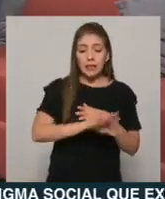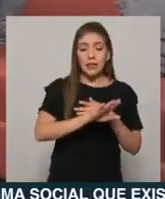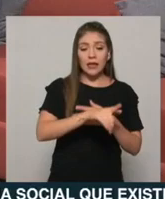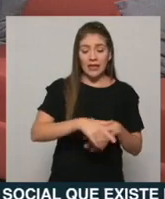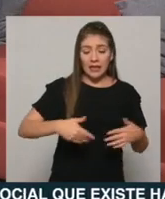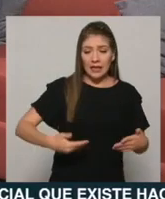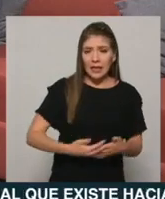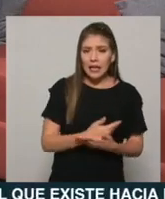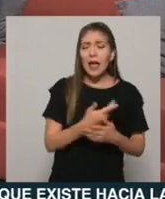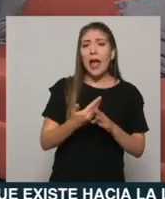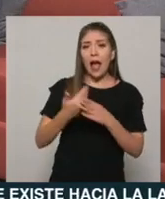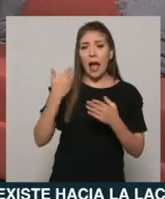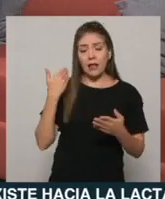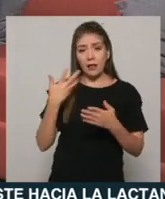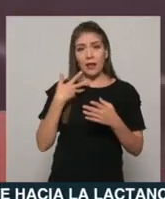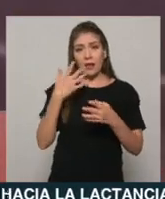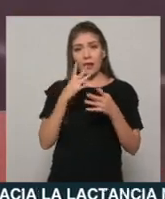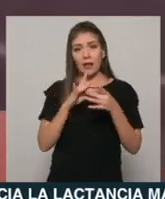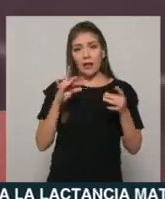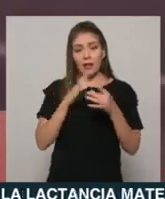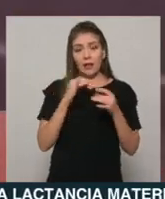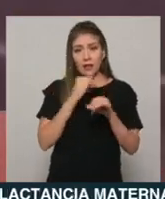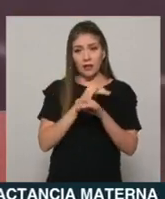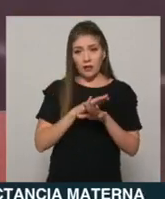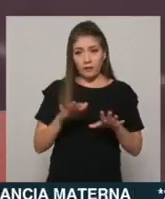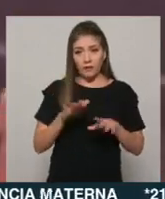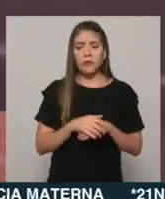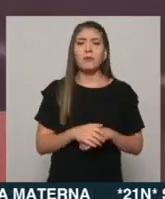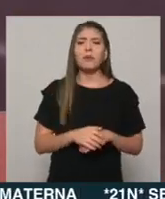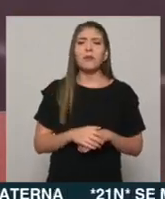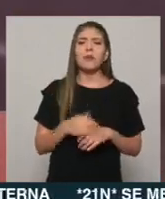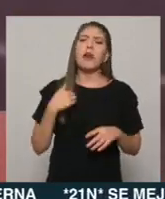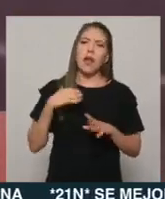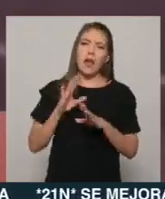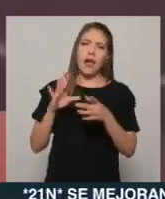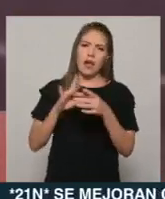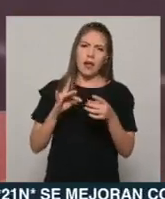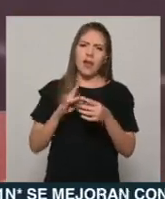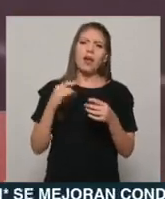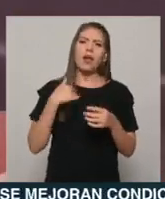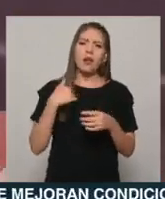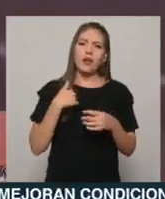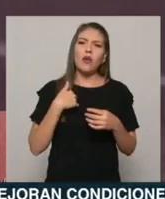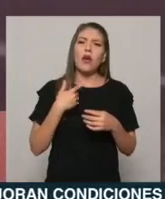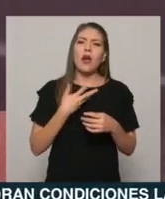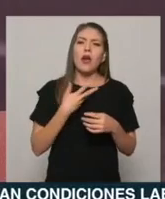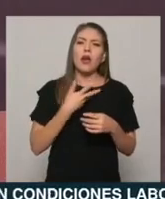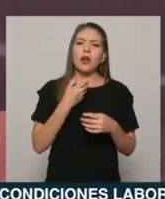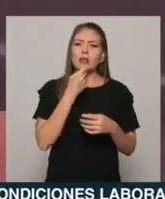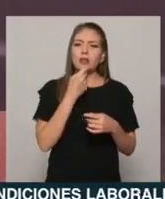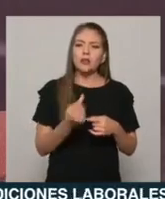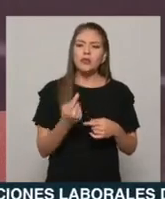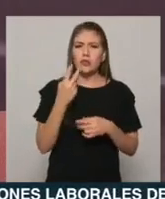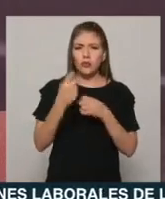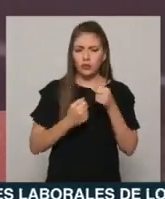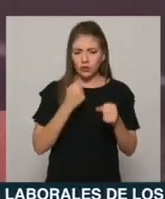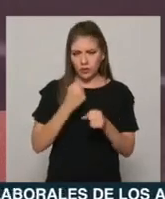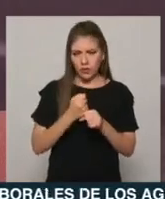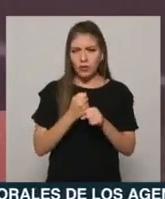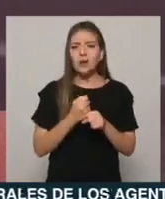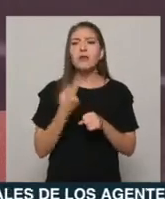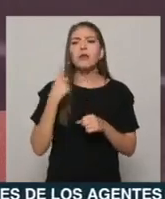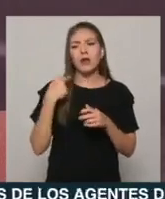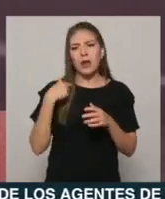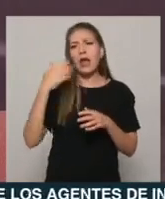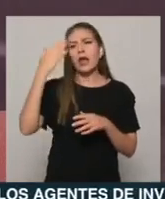Antes de la entrevista le compartía mi experiencia. Yo tengo un pequeño de 2 años. Yo llegué a la sala de maternidad, pues asumiendo y dando por hecho que tenía que